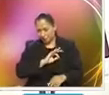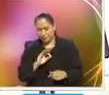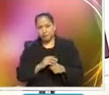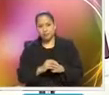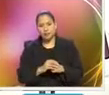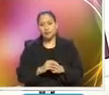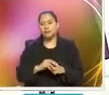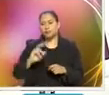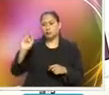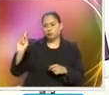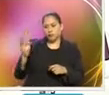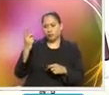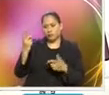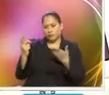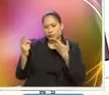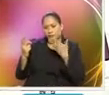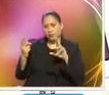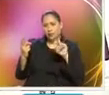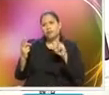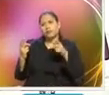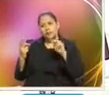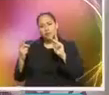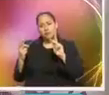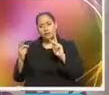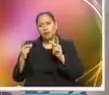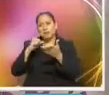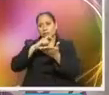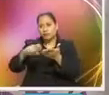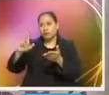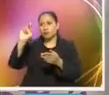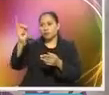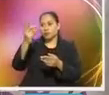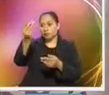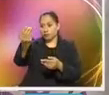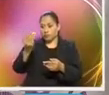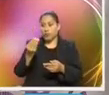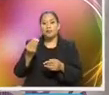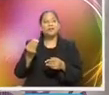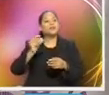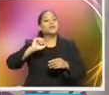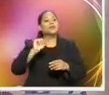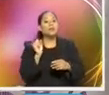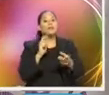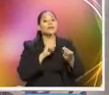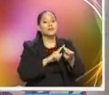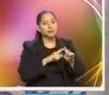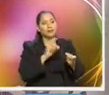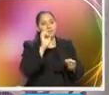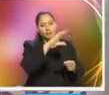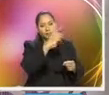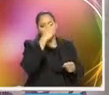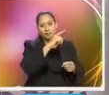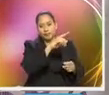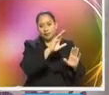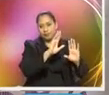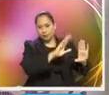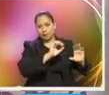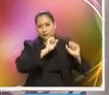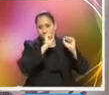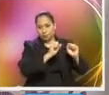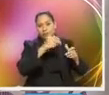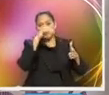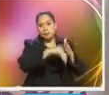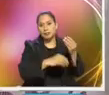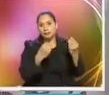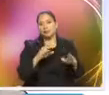tener los dólares como tal, pero es un fondo. Podrían ir a comprar los dólares, nada más tienen que tener dónde guardarlos para que sea seguro, ¿no? Entonces,